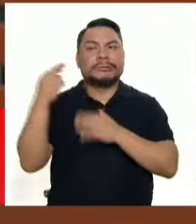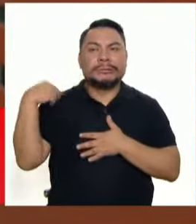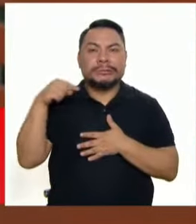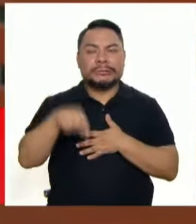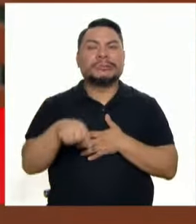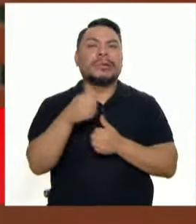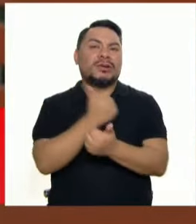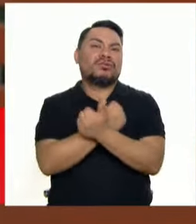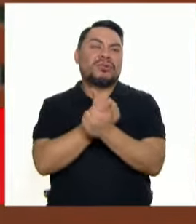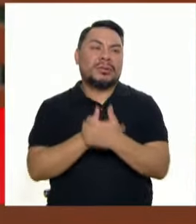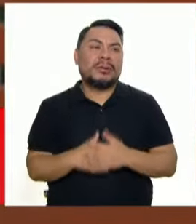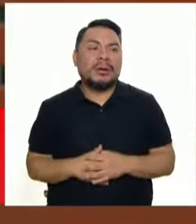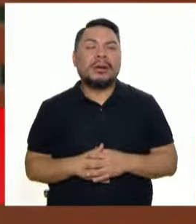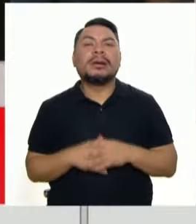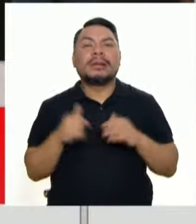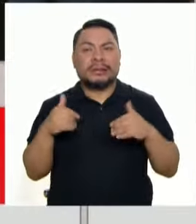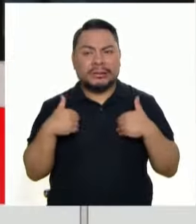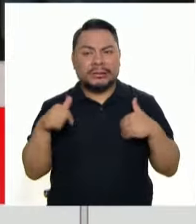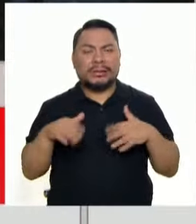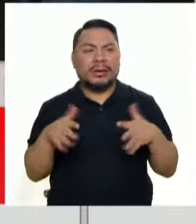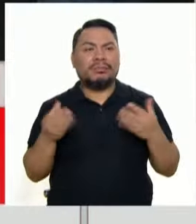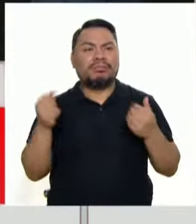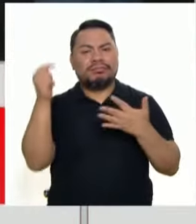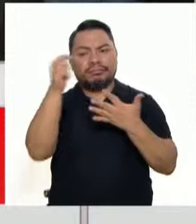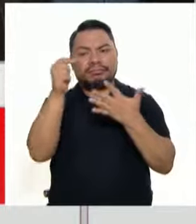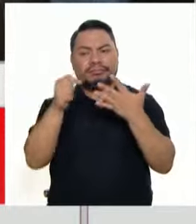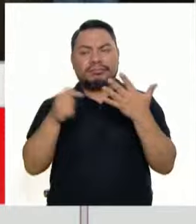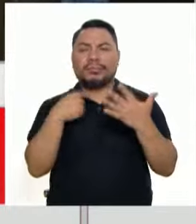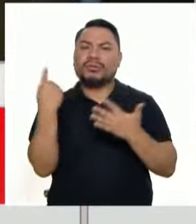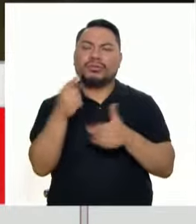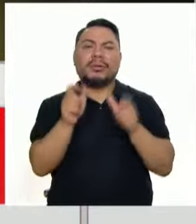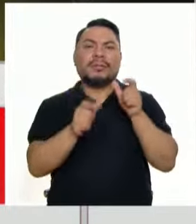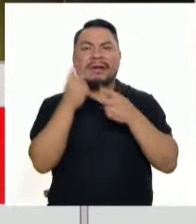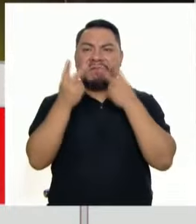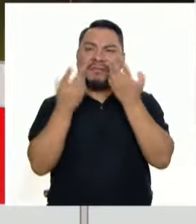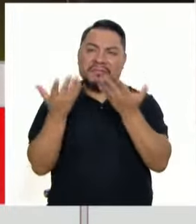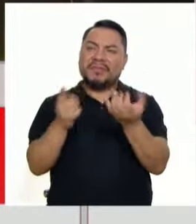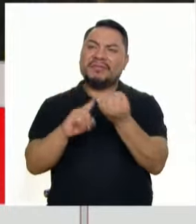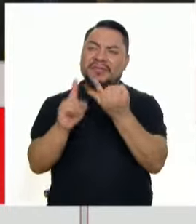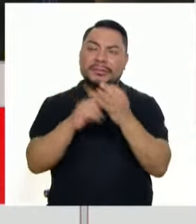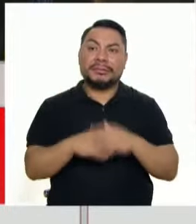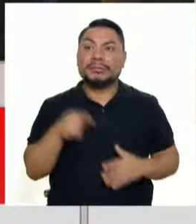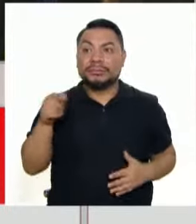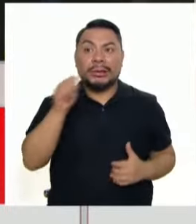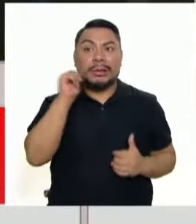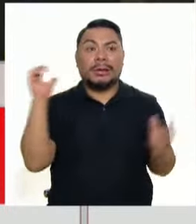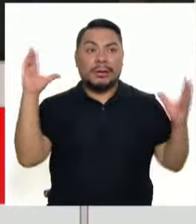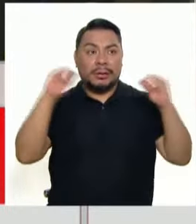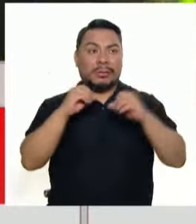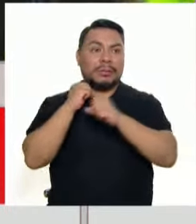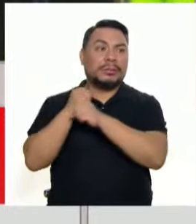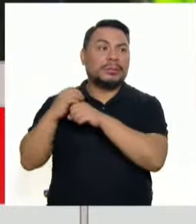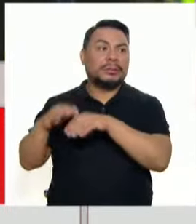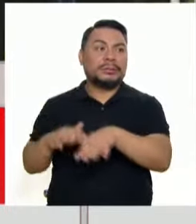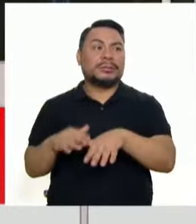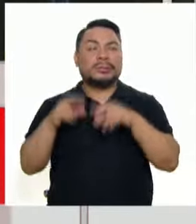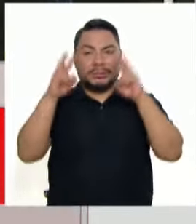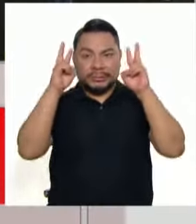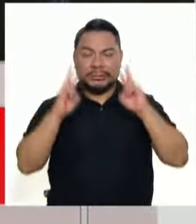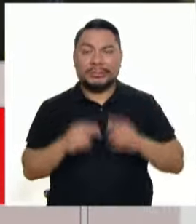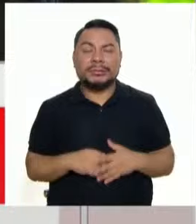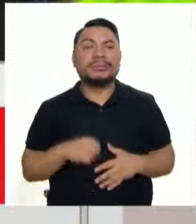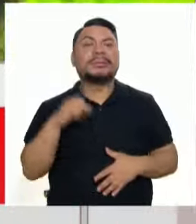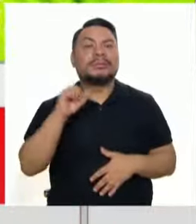también tenemos abanicos, ¿no?, de oportunidades para todos nuestros visitantes. Usted estuvo anoche en la procesión del Santo Sepulcro y la Virgen Dolorosa.